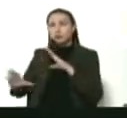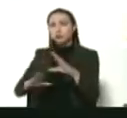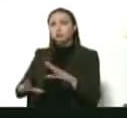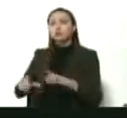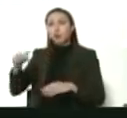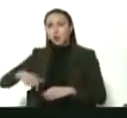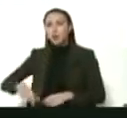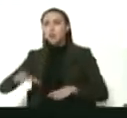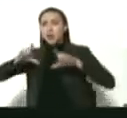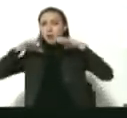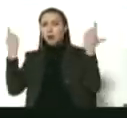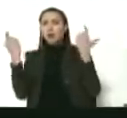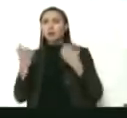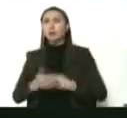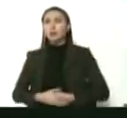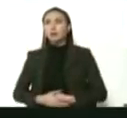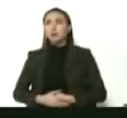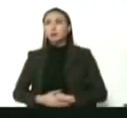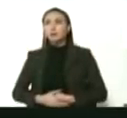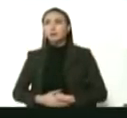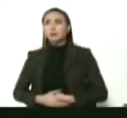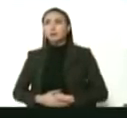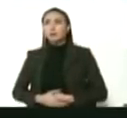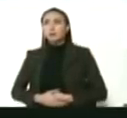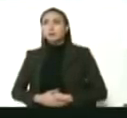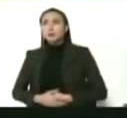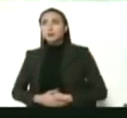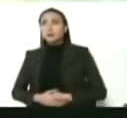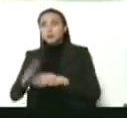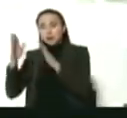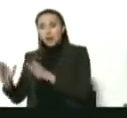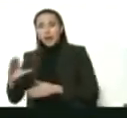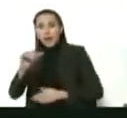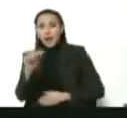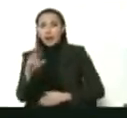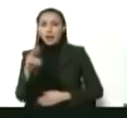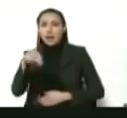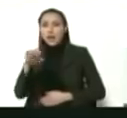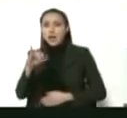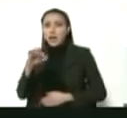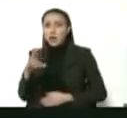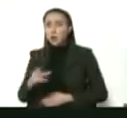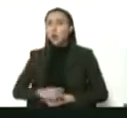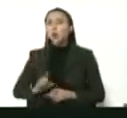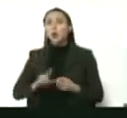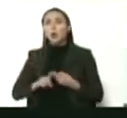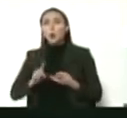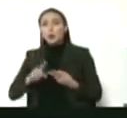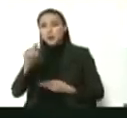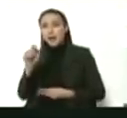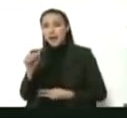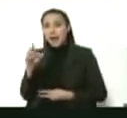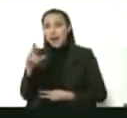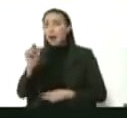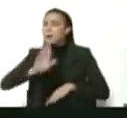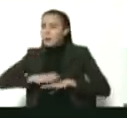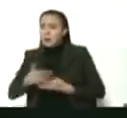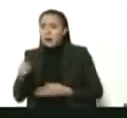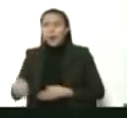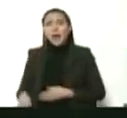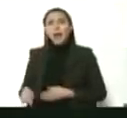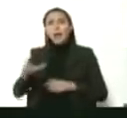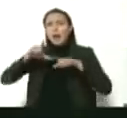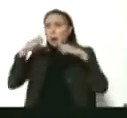Vargas, García Carneiro, Alejandro Terán, precisamente, bueno, porque La Guaira es un